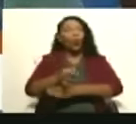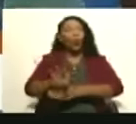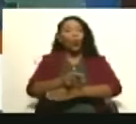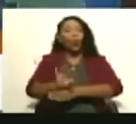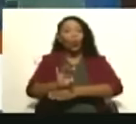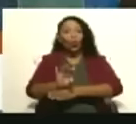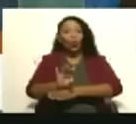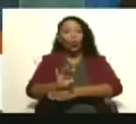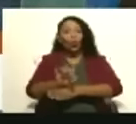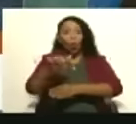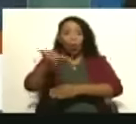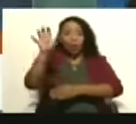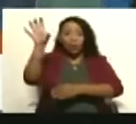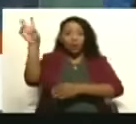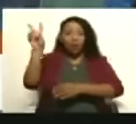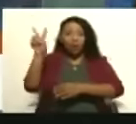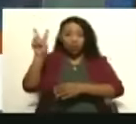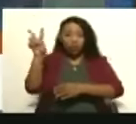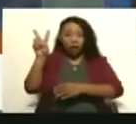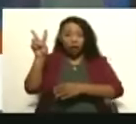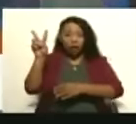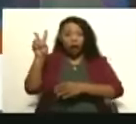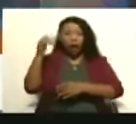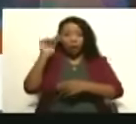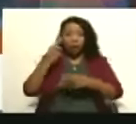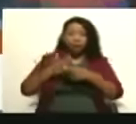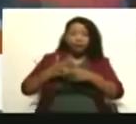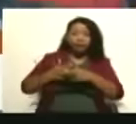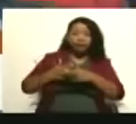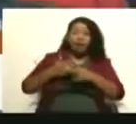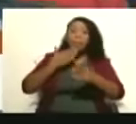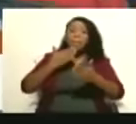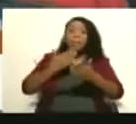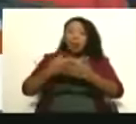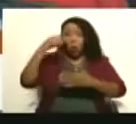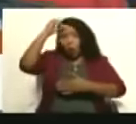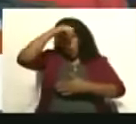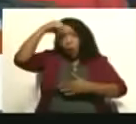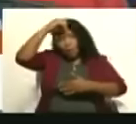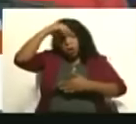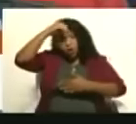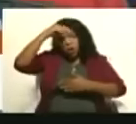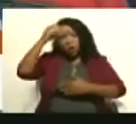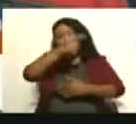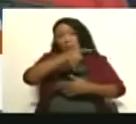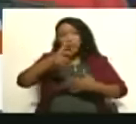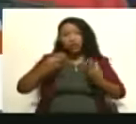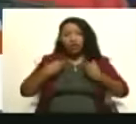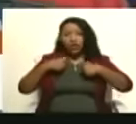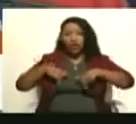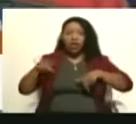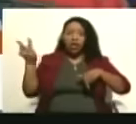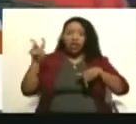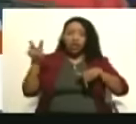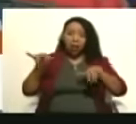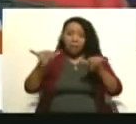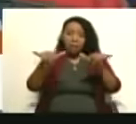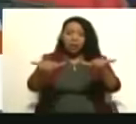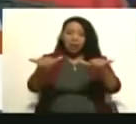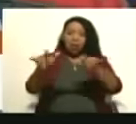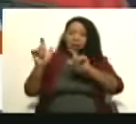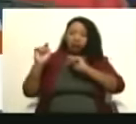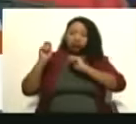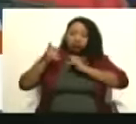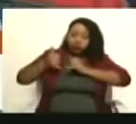hoy está en peligro y clama por la opinión de sus hijos e hijas, los mismos descendientes de aquellos héroes